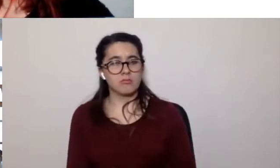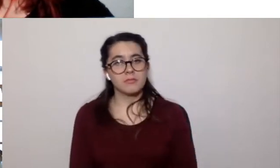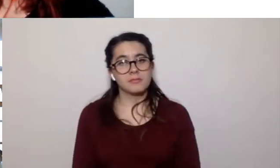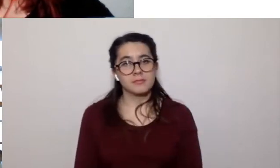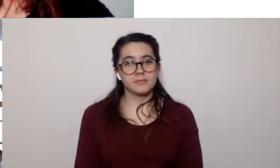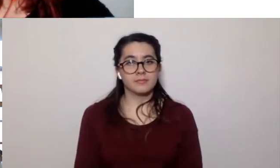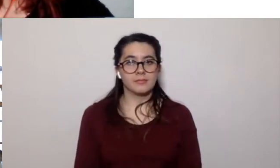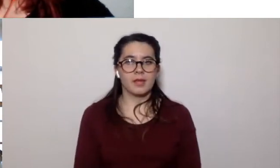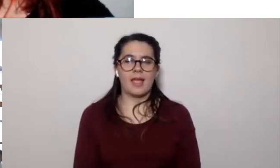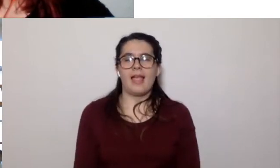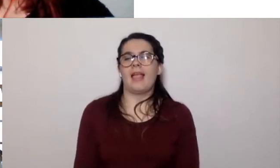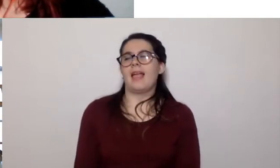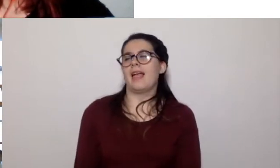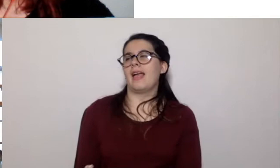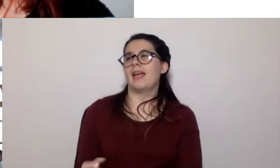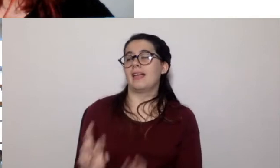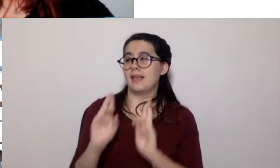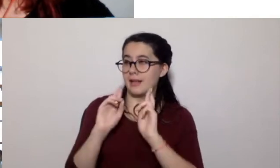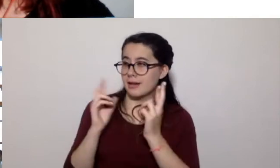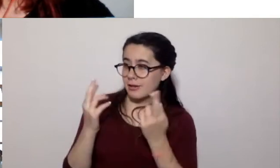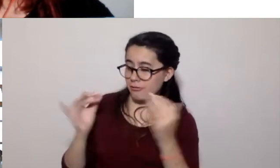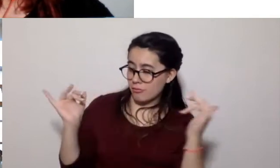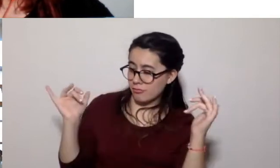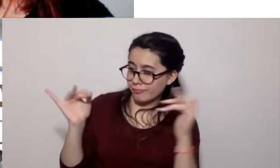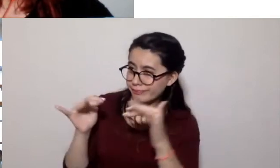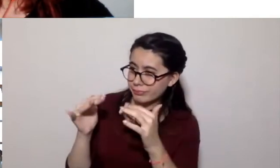nos reunimos tantito, ¿no?